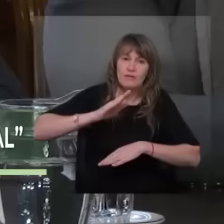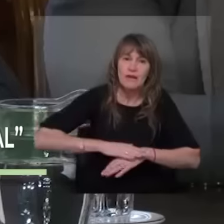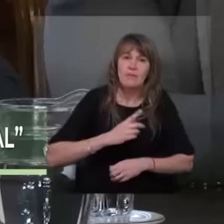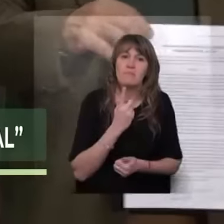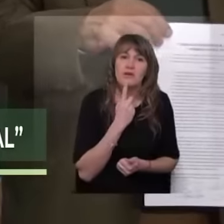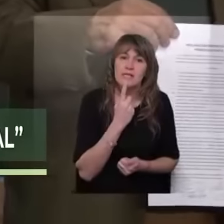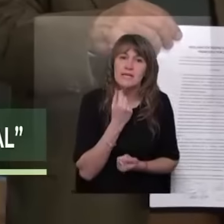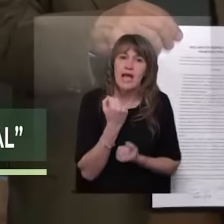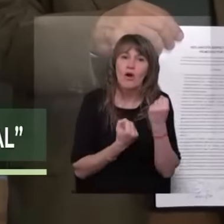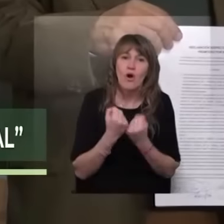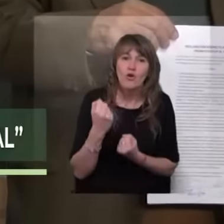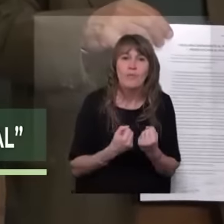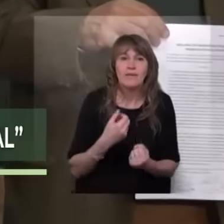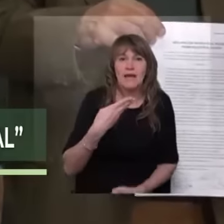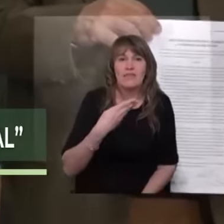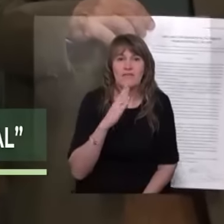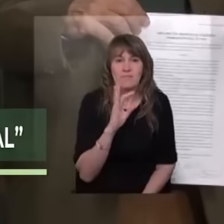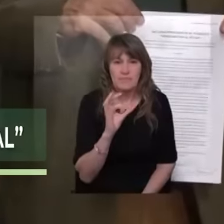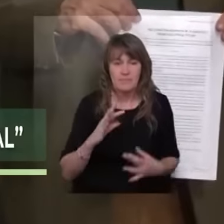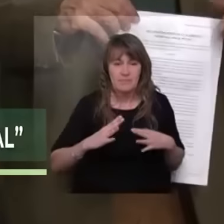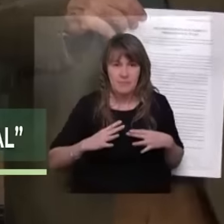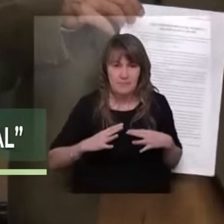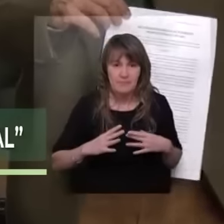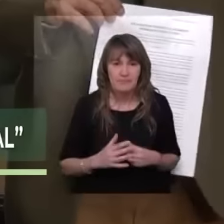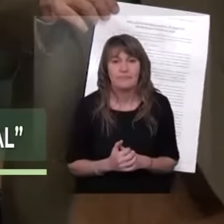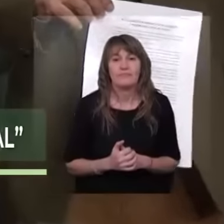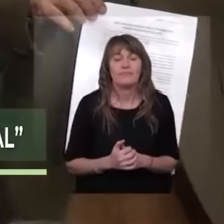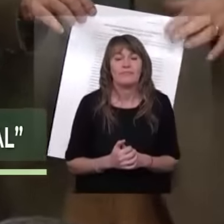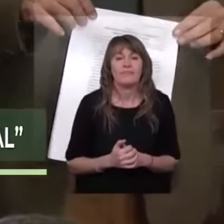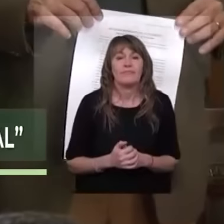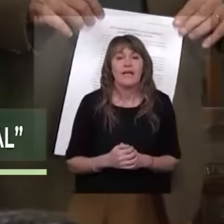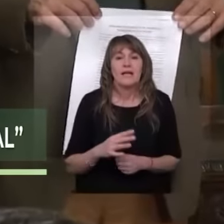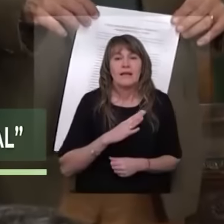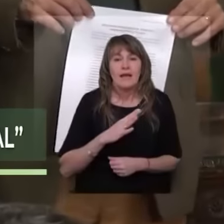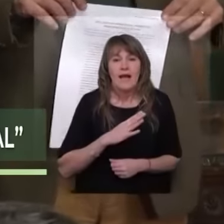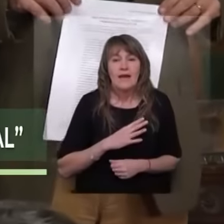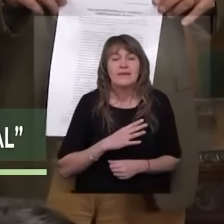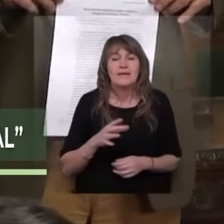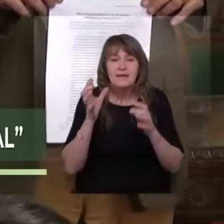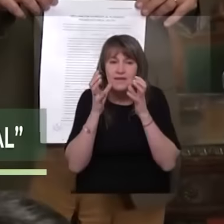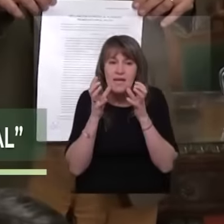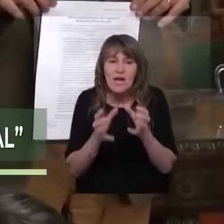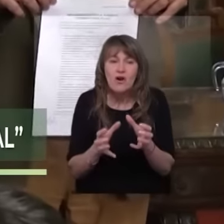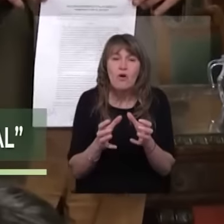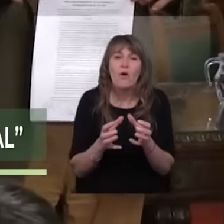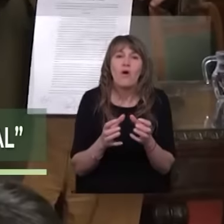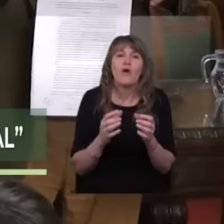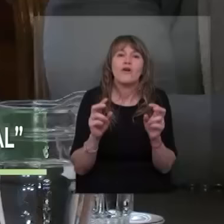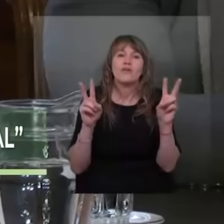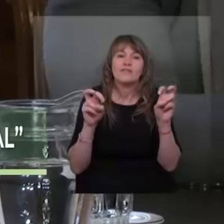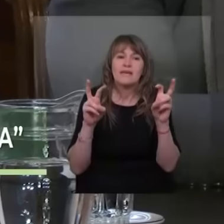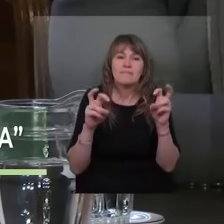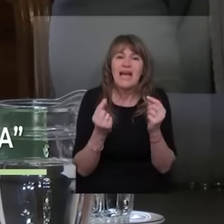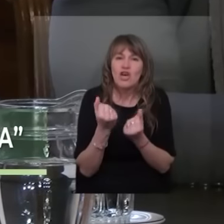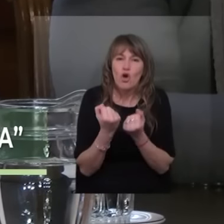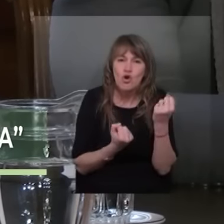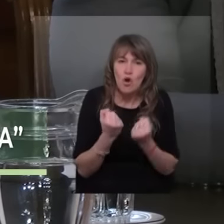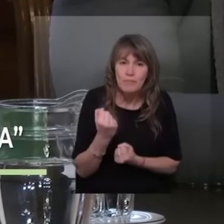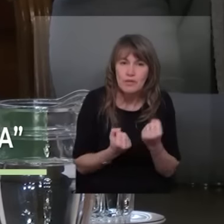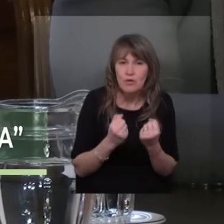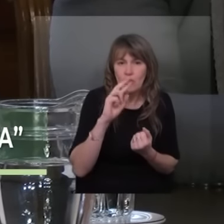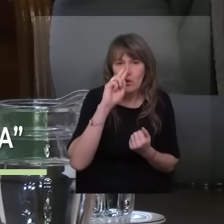y provisional no tenemos duda en calificarlo así está en riesgo la estabilidad económica del Uruguay y